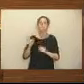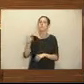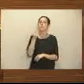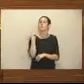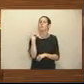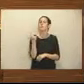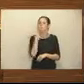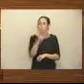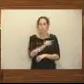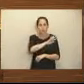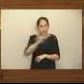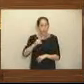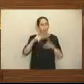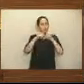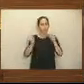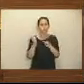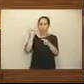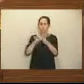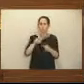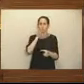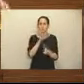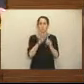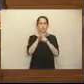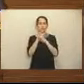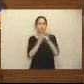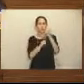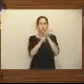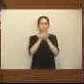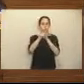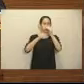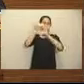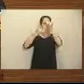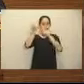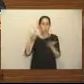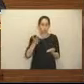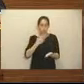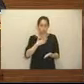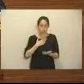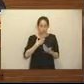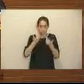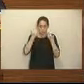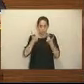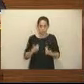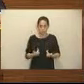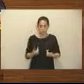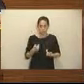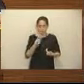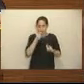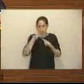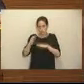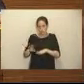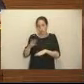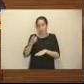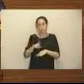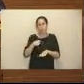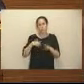Asturias se subirá al tren de la recuperación. Mire, yo por mi propia biografía, pero sobre todo también por la generación a la que